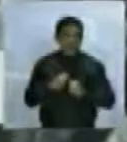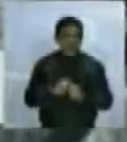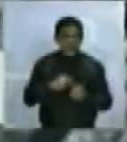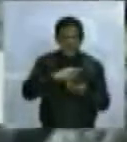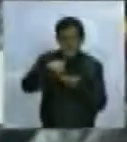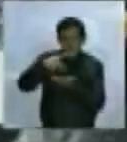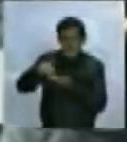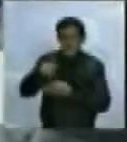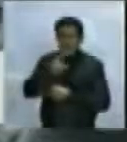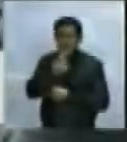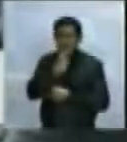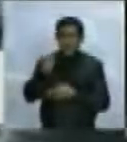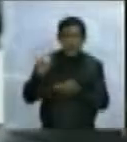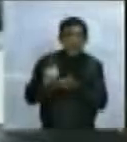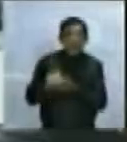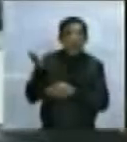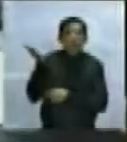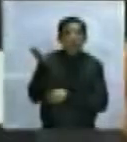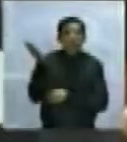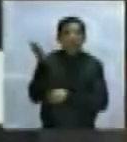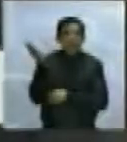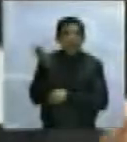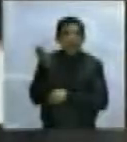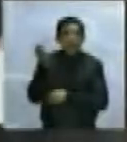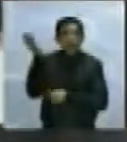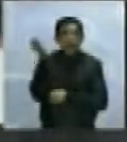de 7.000 maestros